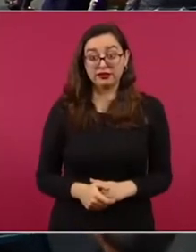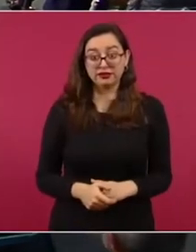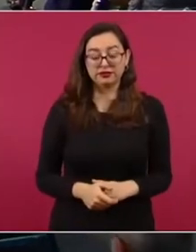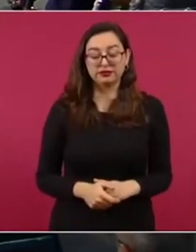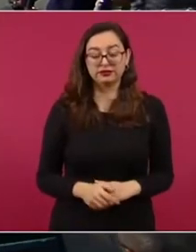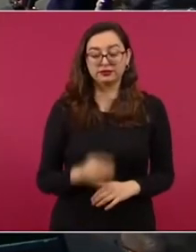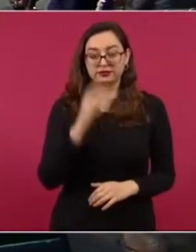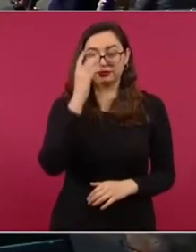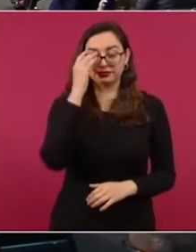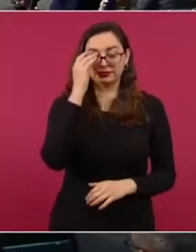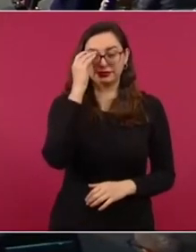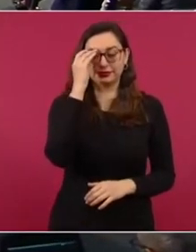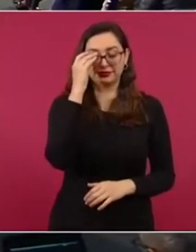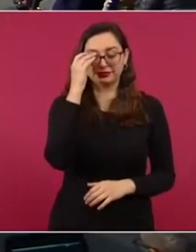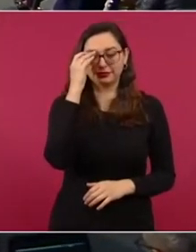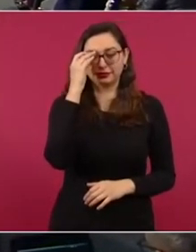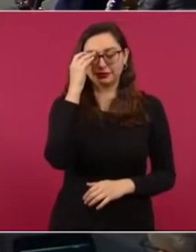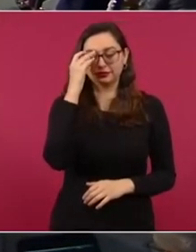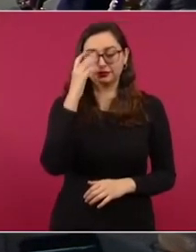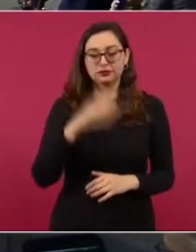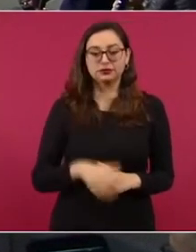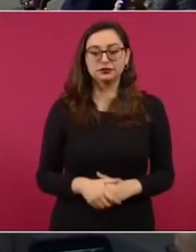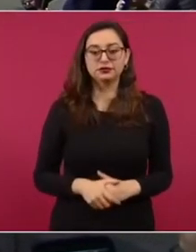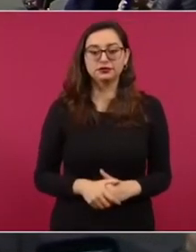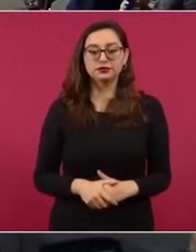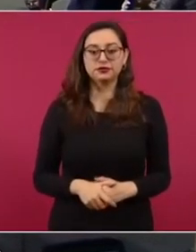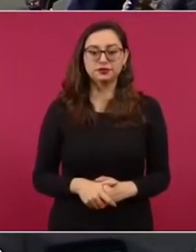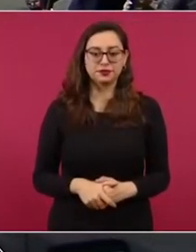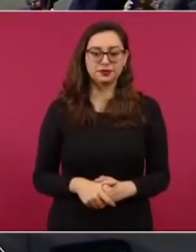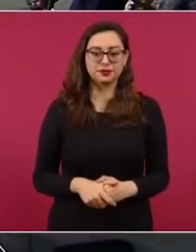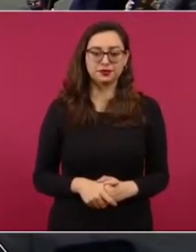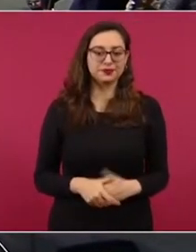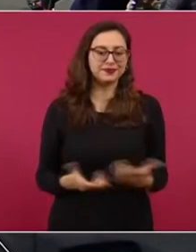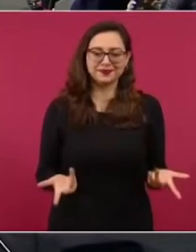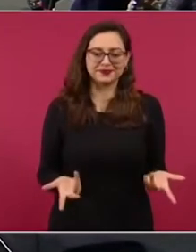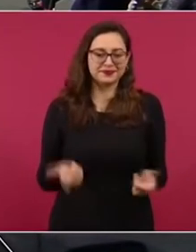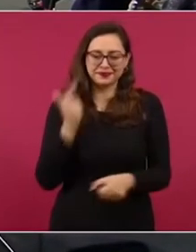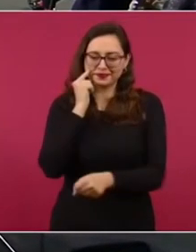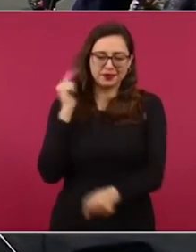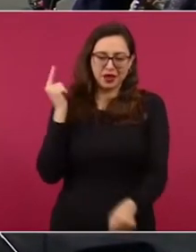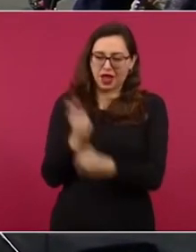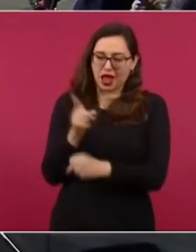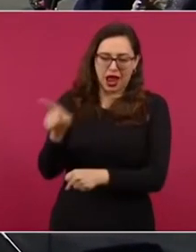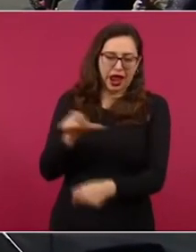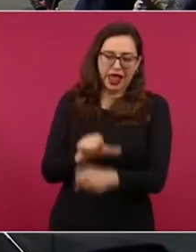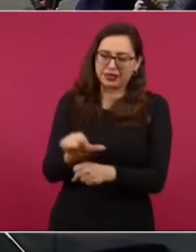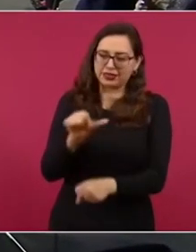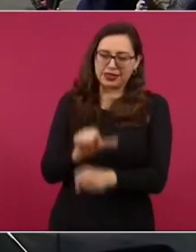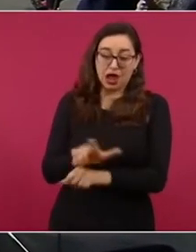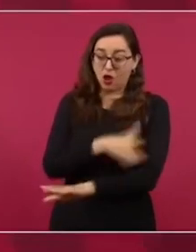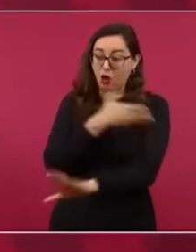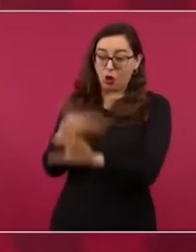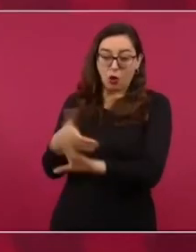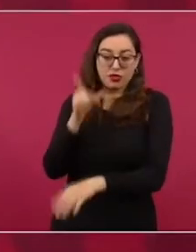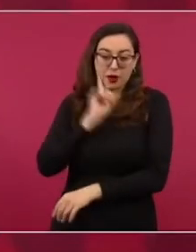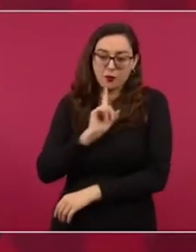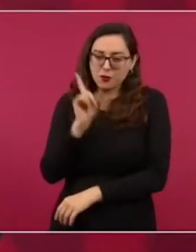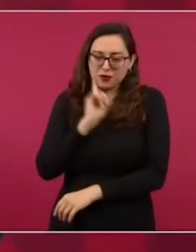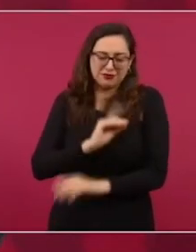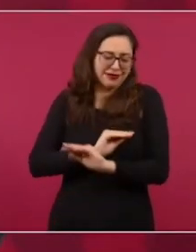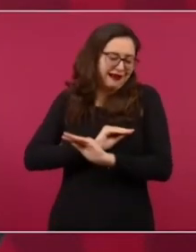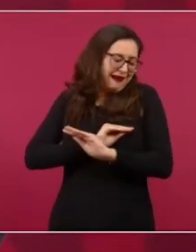Bueno, primero, pues que a todas luces es una venganza política en